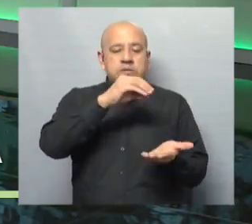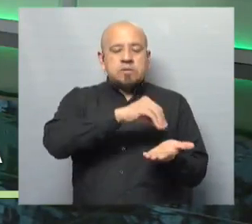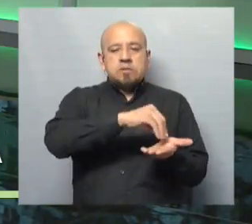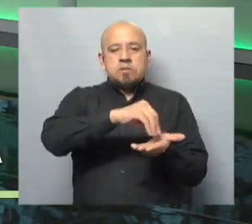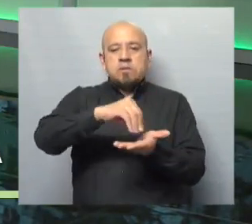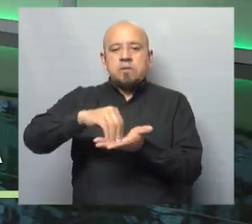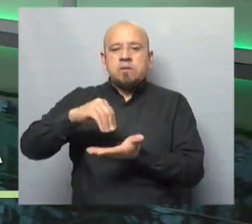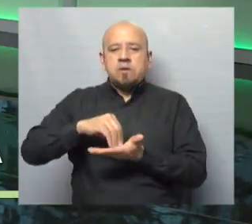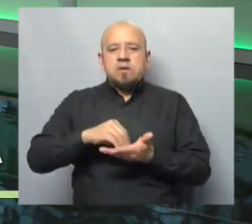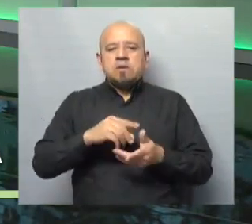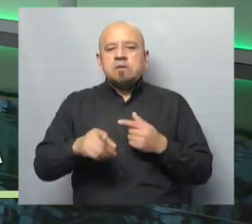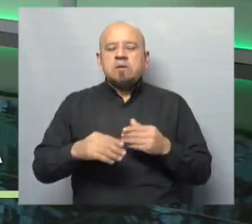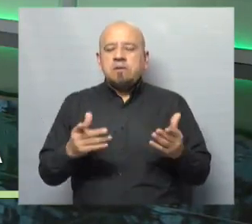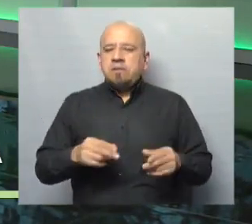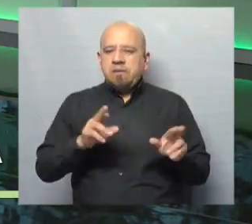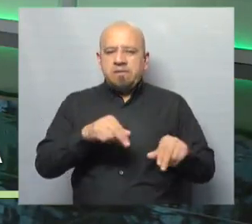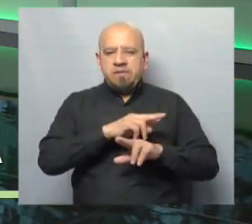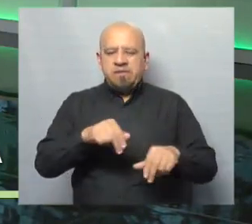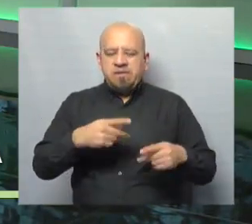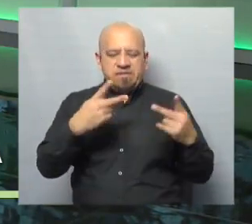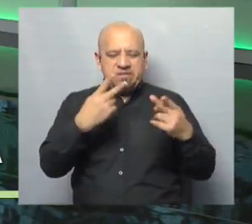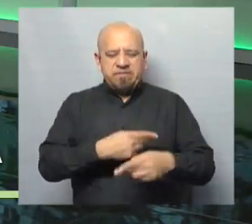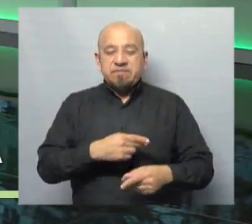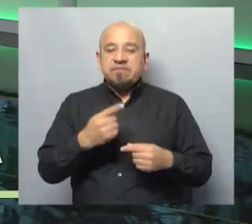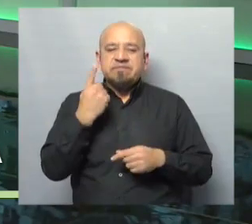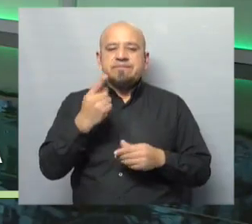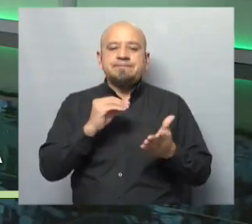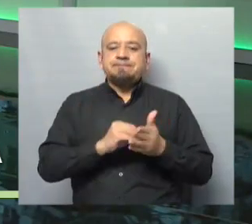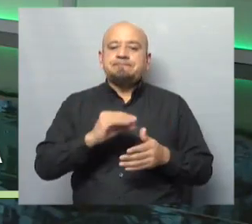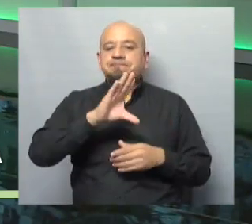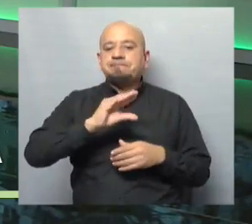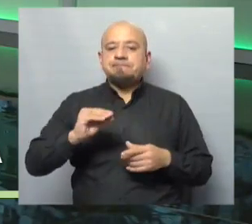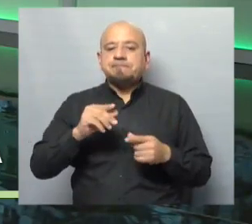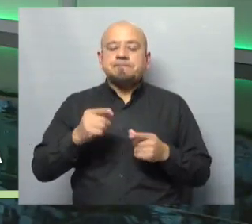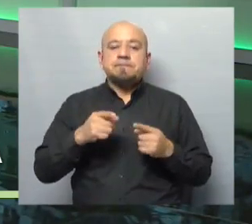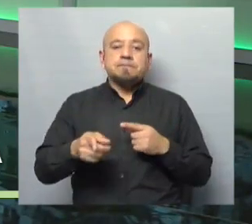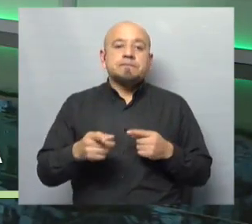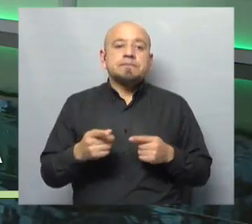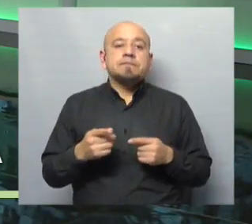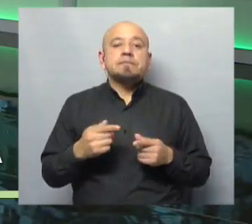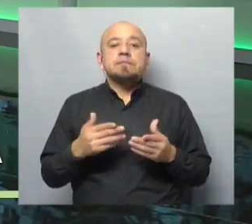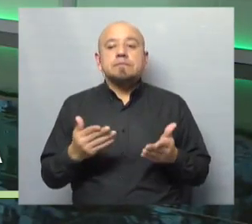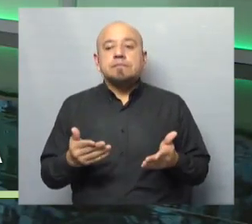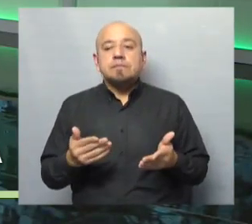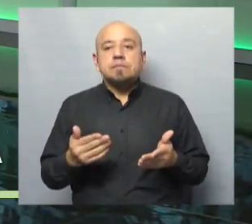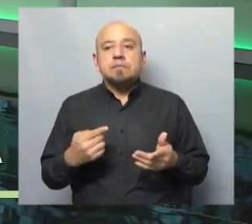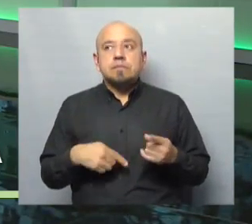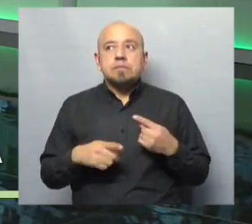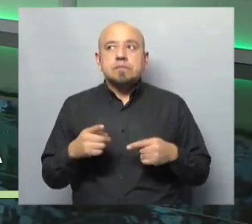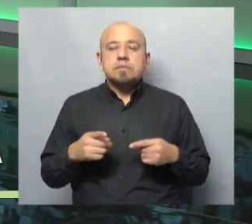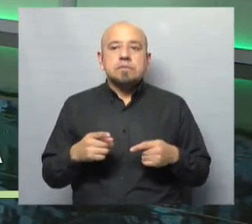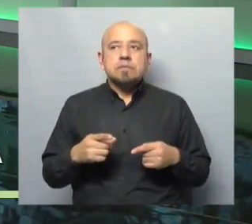este carácter fueron cesados fue la primera vez que disminuyó la atención en ese sentido y a partir de